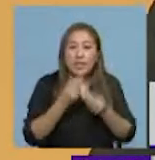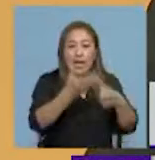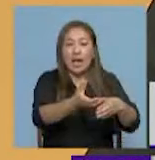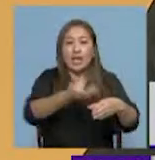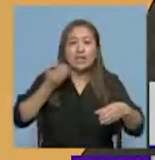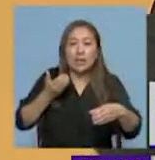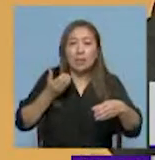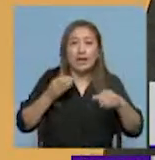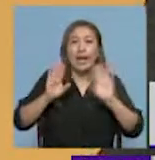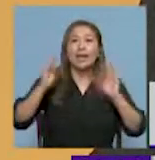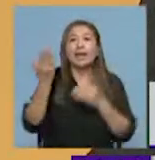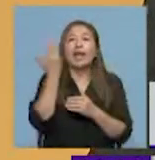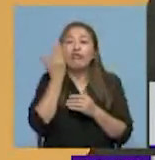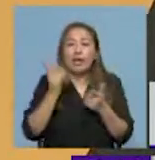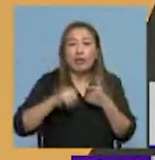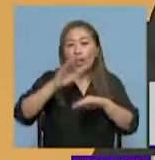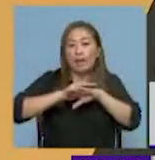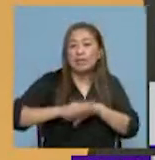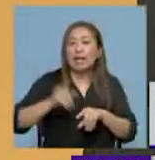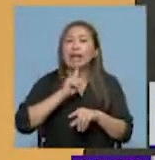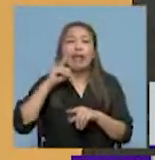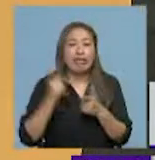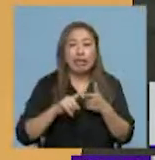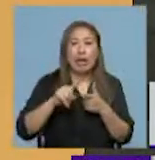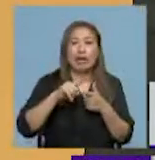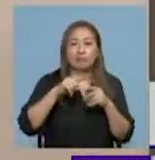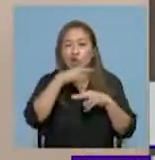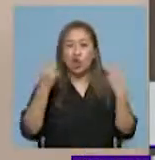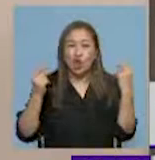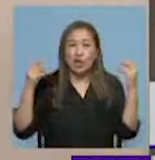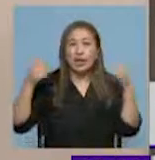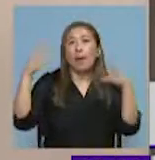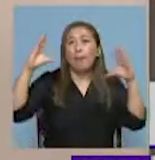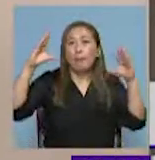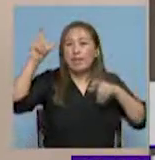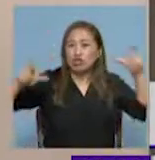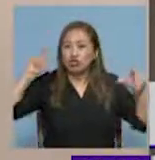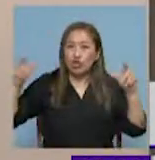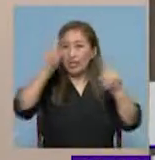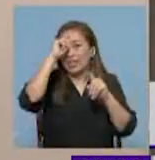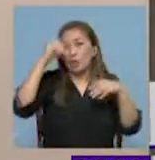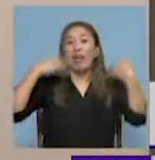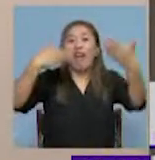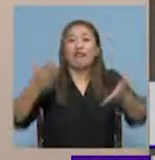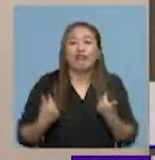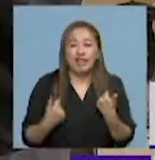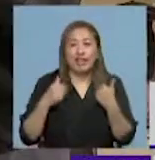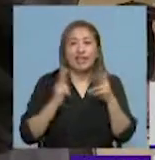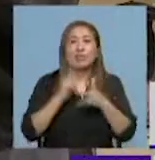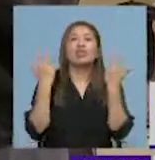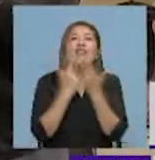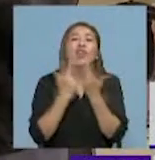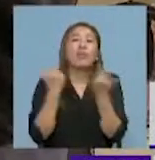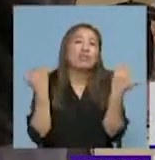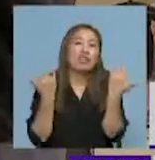que el facebook que la amiga que la tía que la prima ya con personas en la puerta del hospital misma pero me imaginé sin arte estamos hablando de una niña de